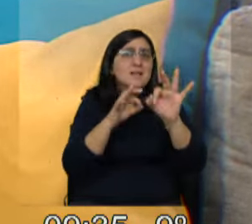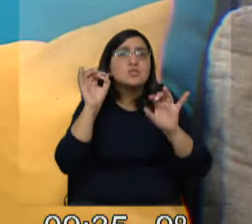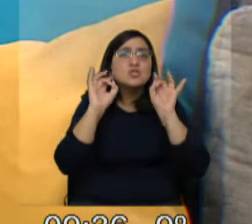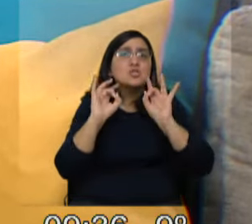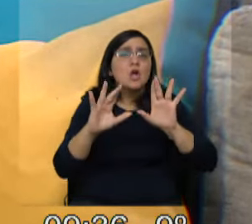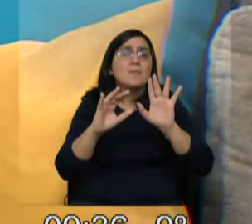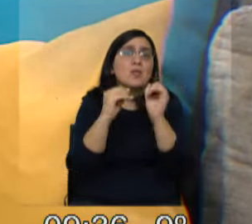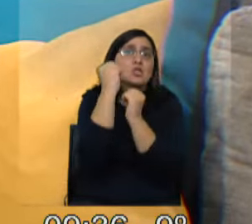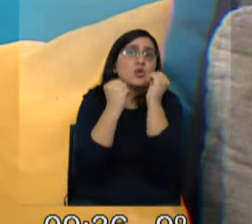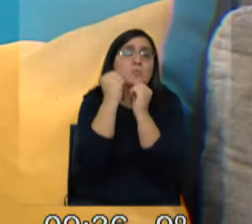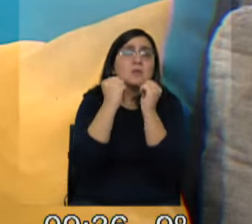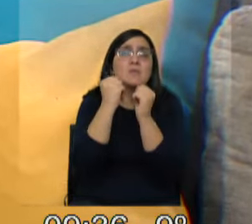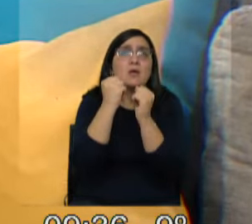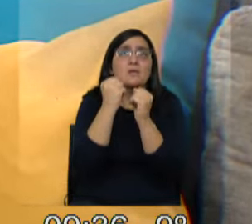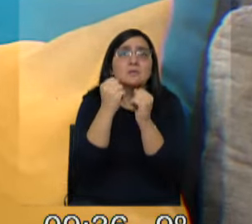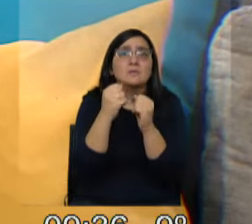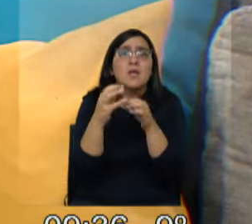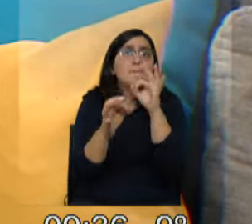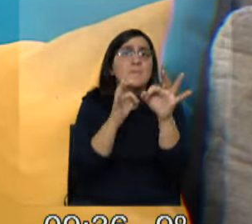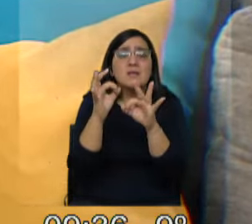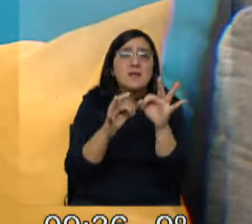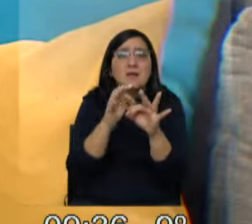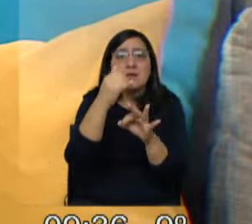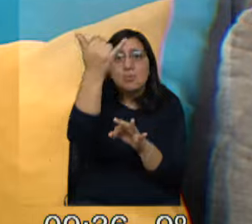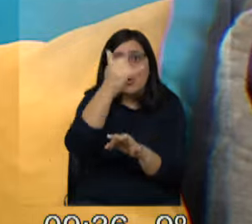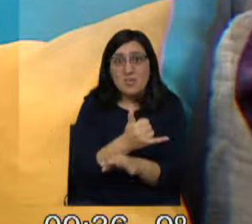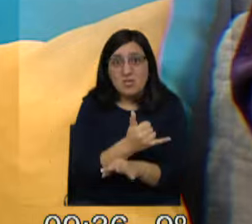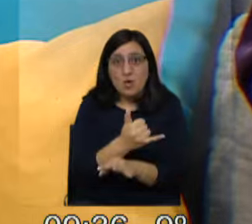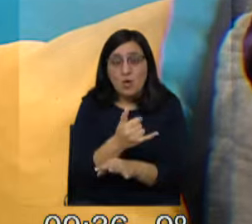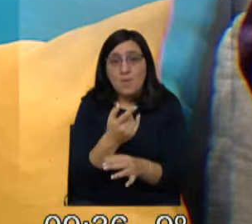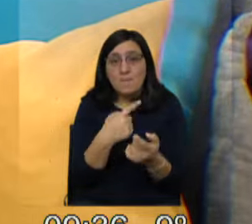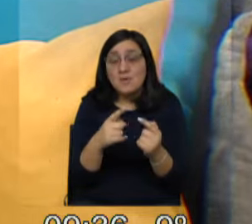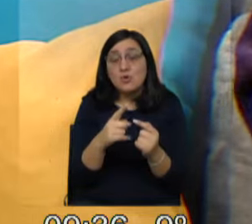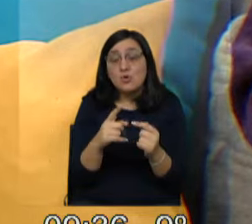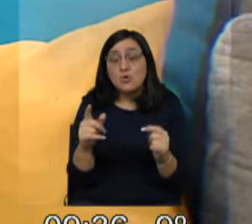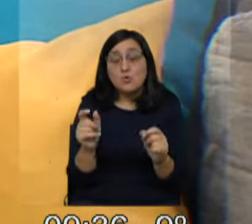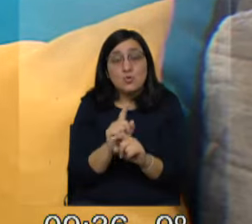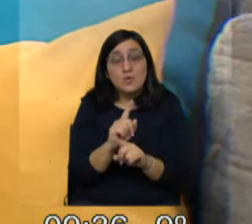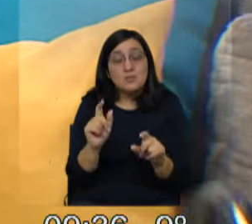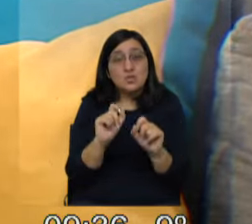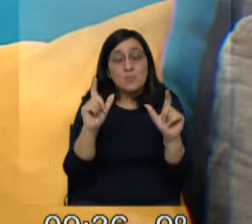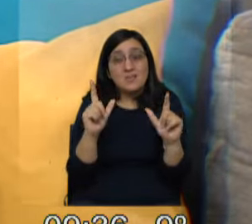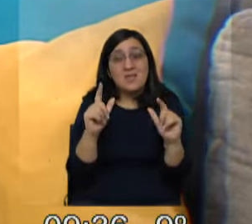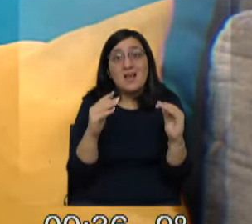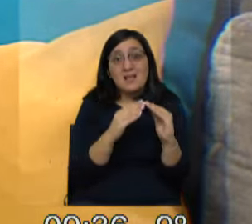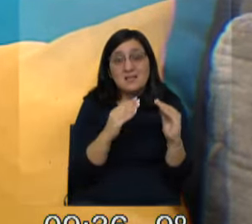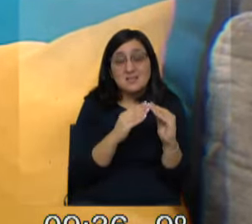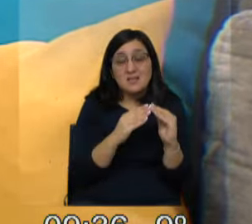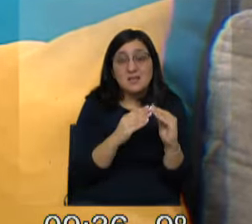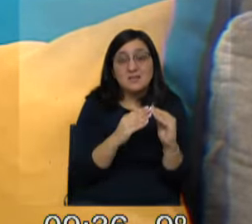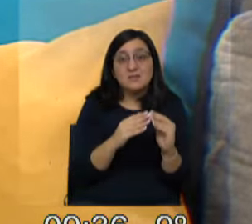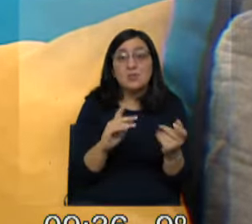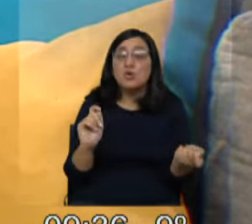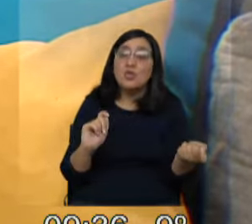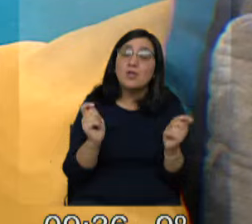los economistas para que lo veamos. Pero de verdad no es nada que nos sorprenda la interna de nuestros hogares. Es algo que vemos en este Cambiar el